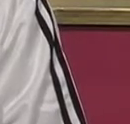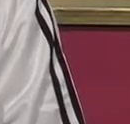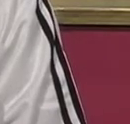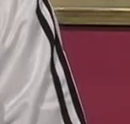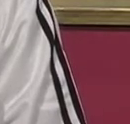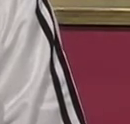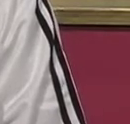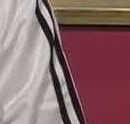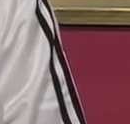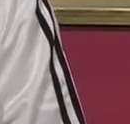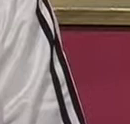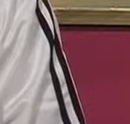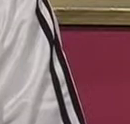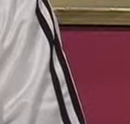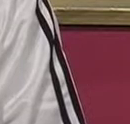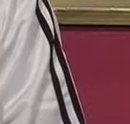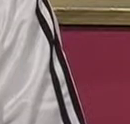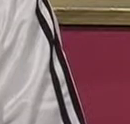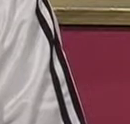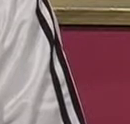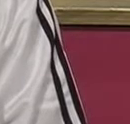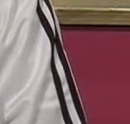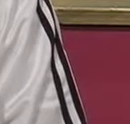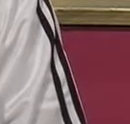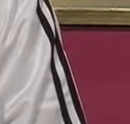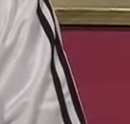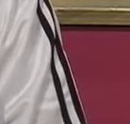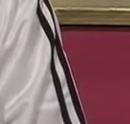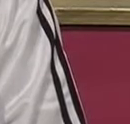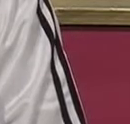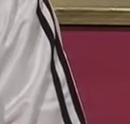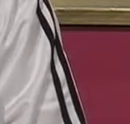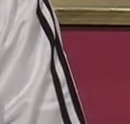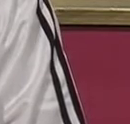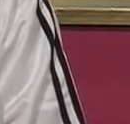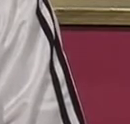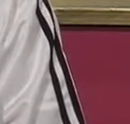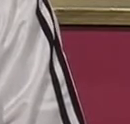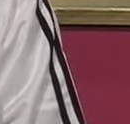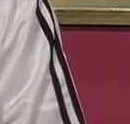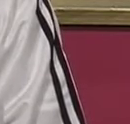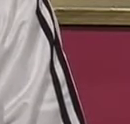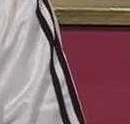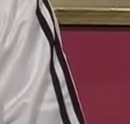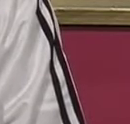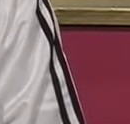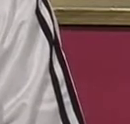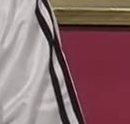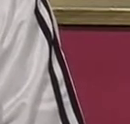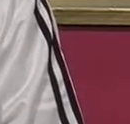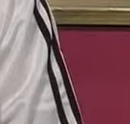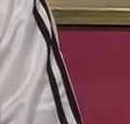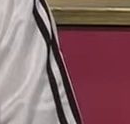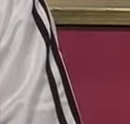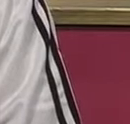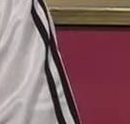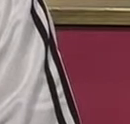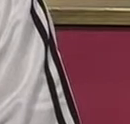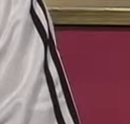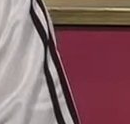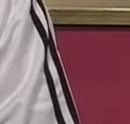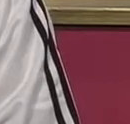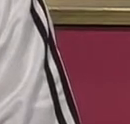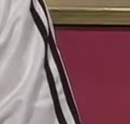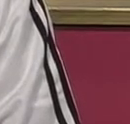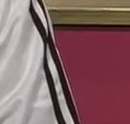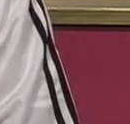salvo dice el verso 22 varones israelistas oí estas palabra Jesús Nazareno varón aprobado por Dios entre